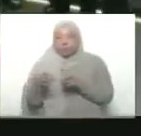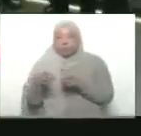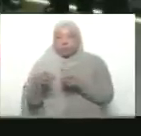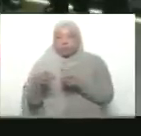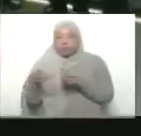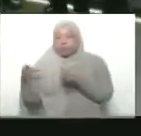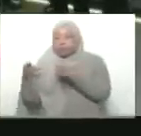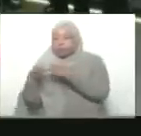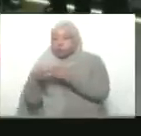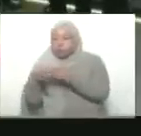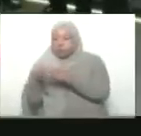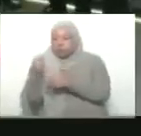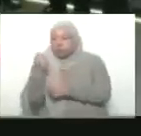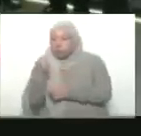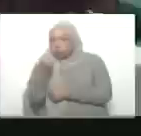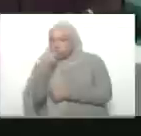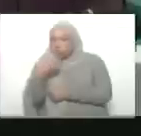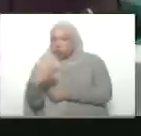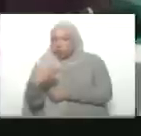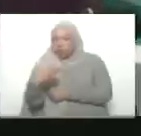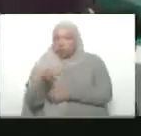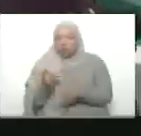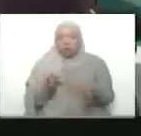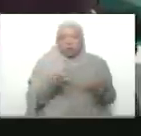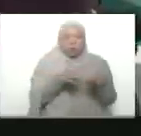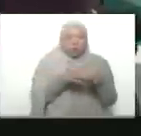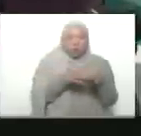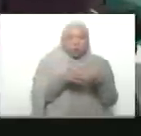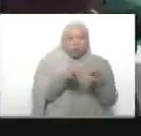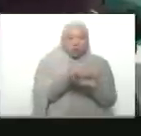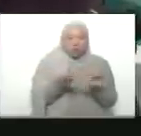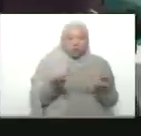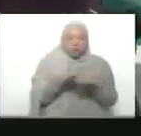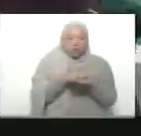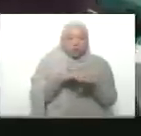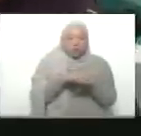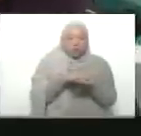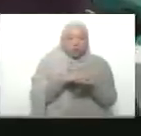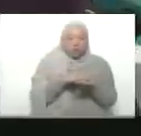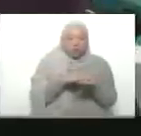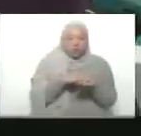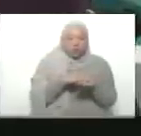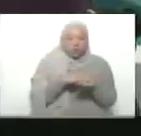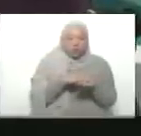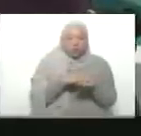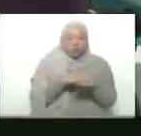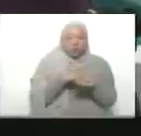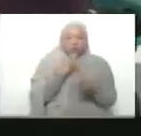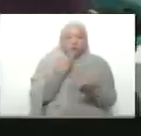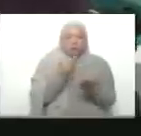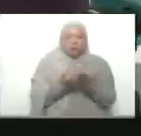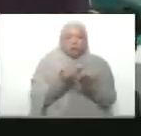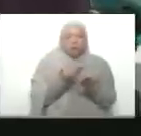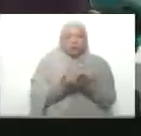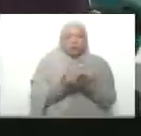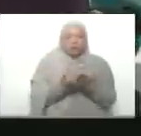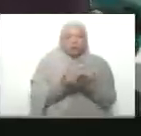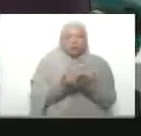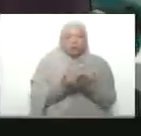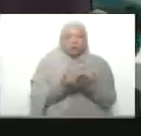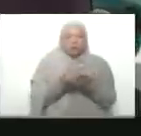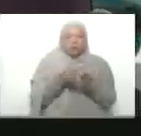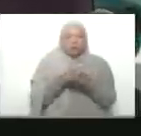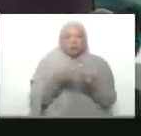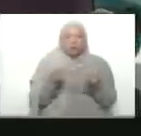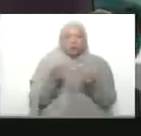tuyo y es tremendo equipo el equipo de la ministra todo su equipo y me hagan un plan para llevar a